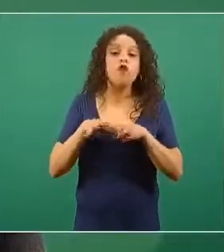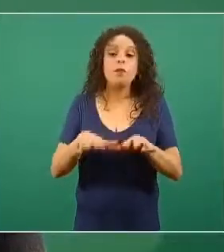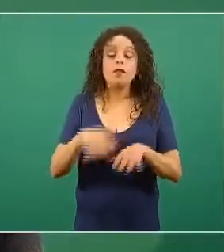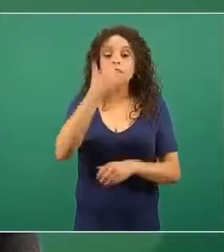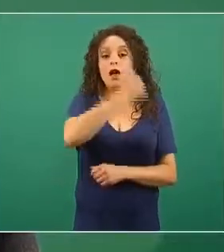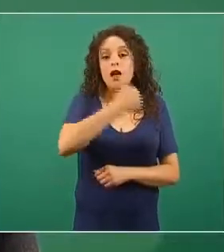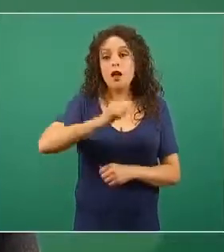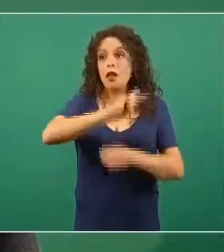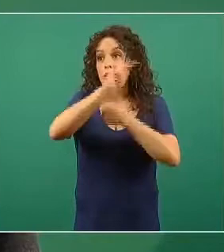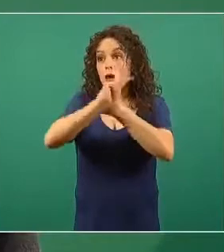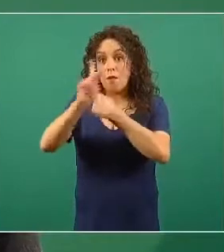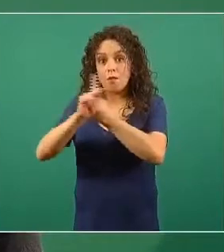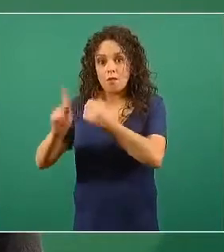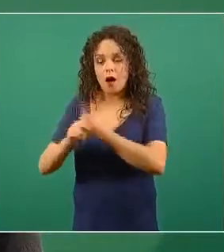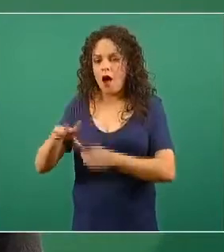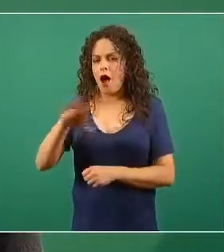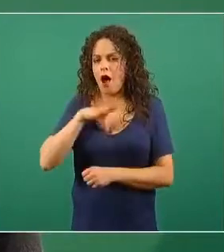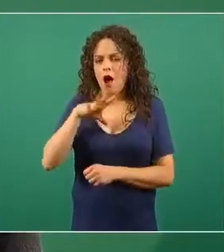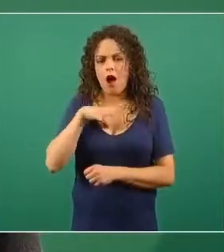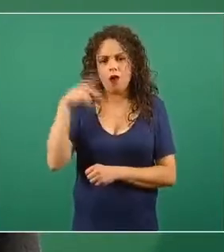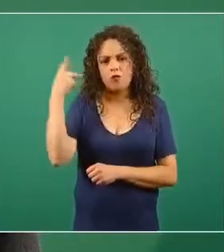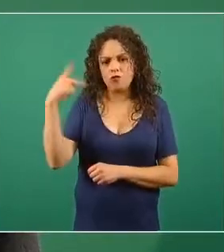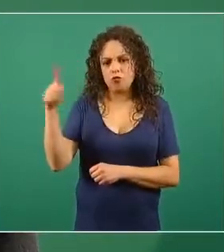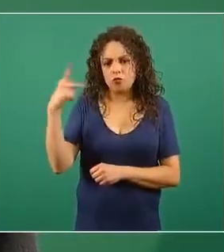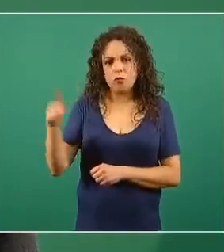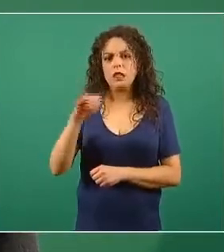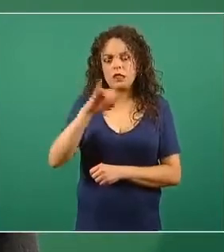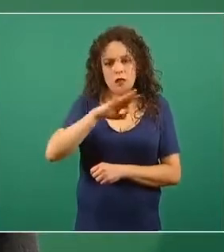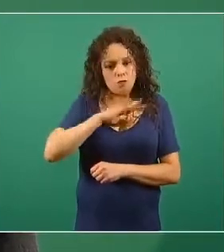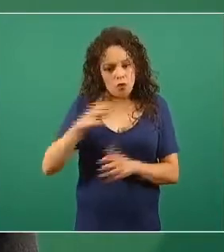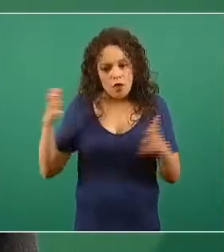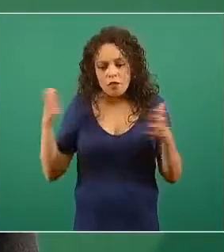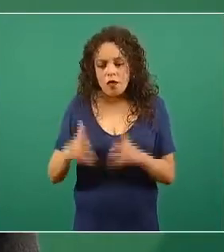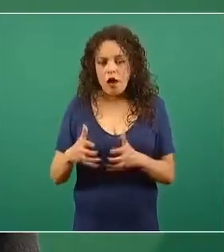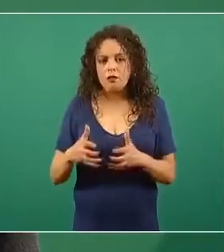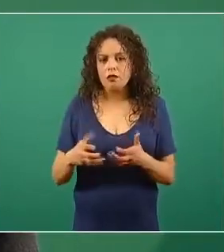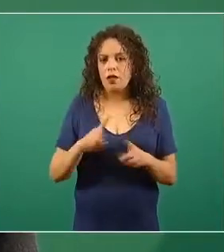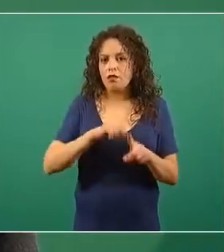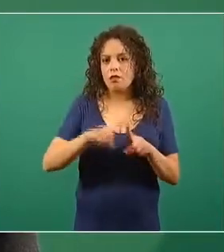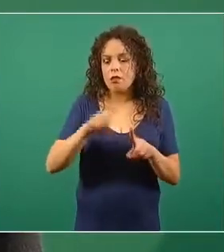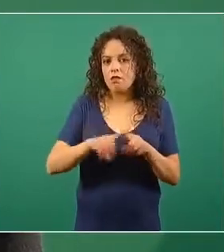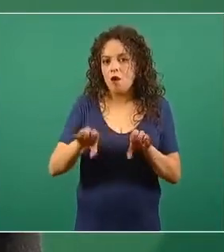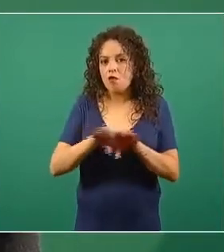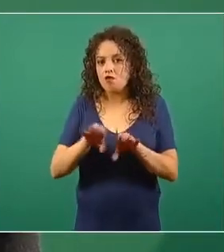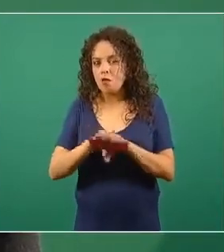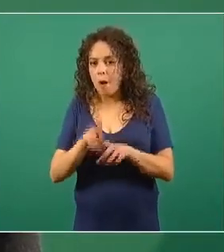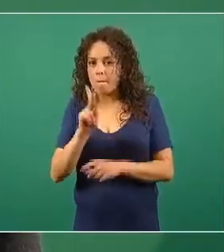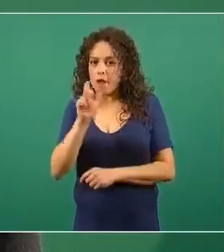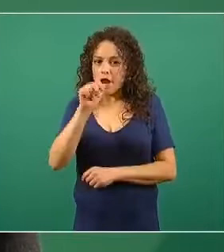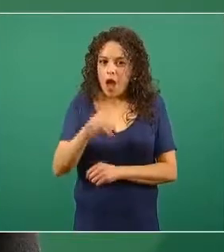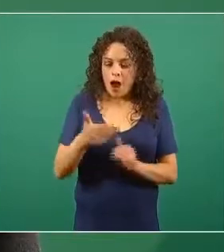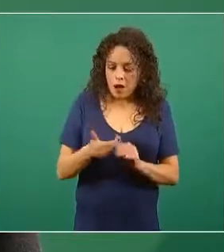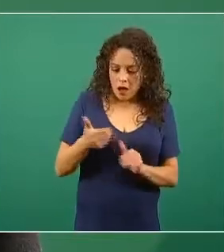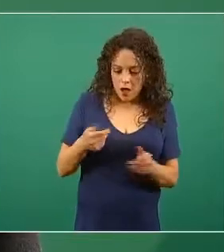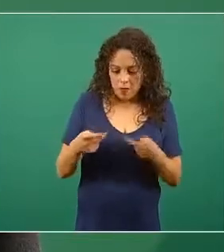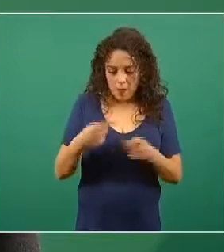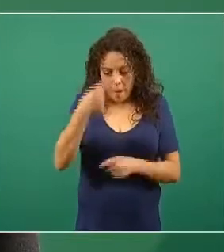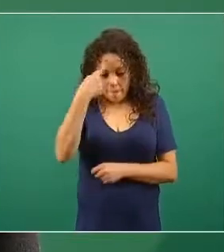país tiene la capacidad y el potencial, lógicamente, de desarrollar sus medidas, sus planes de